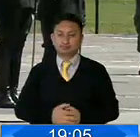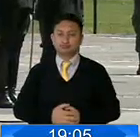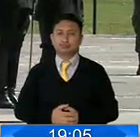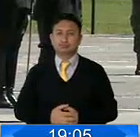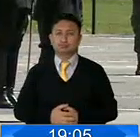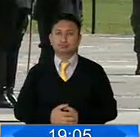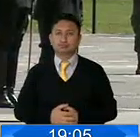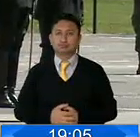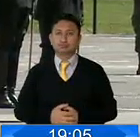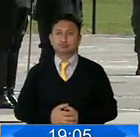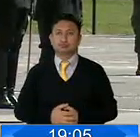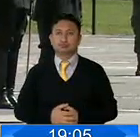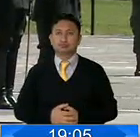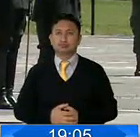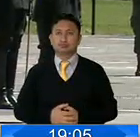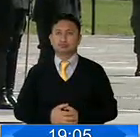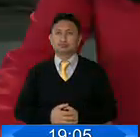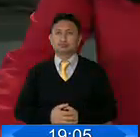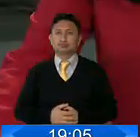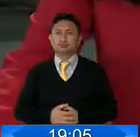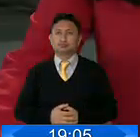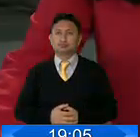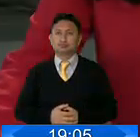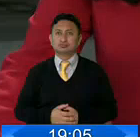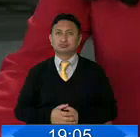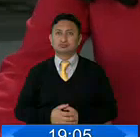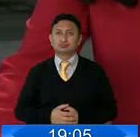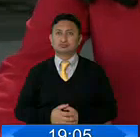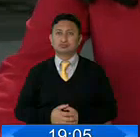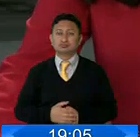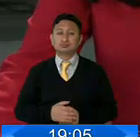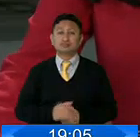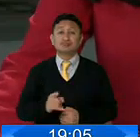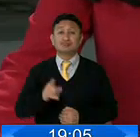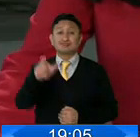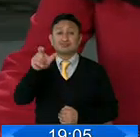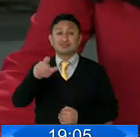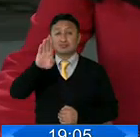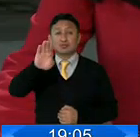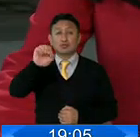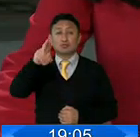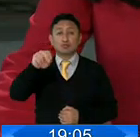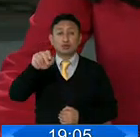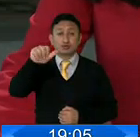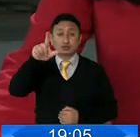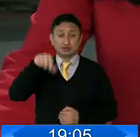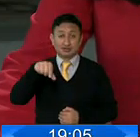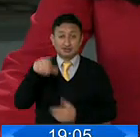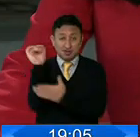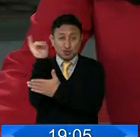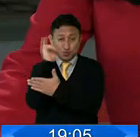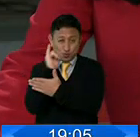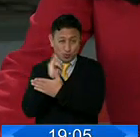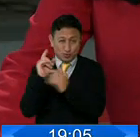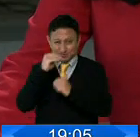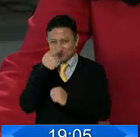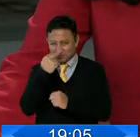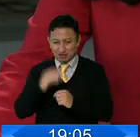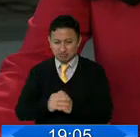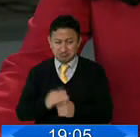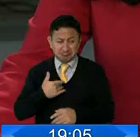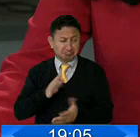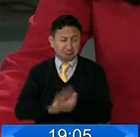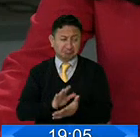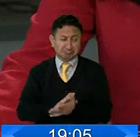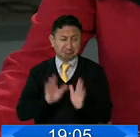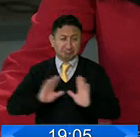informó Héctor Romero. El caricaturista Javier Bonilla, conocido como Bonil, asegura que está tranquilo tras